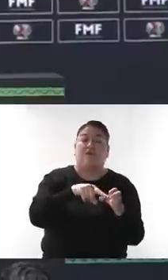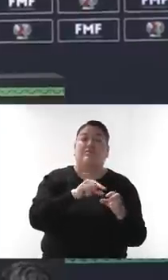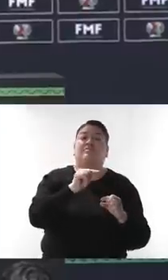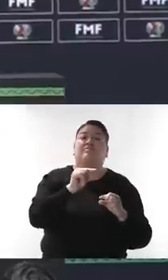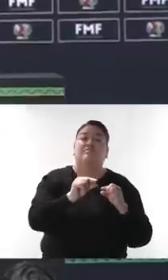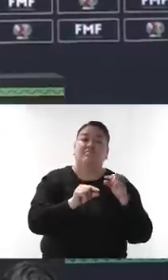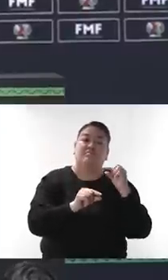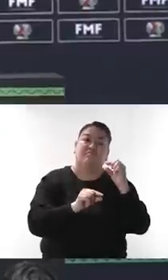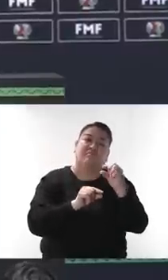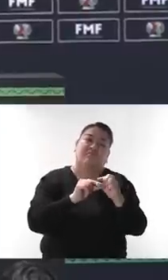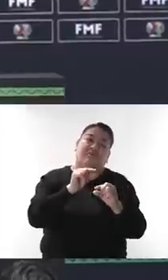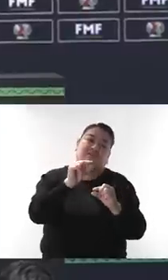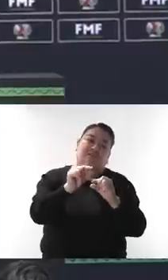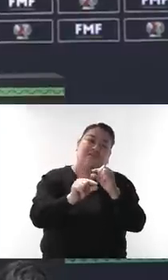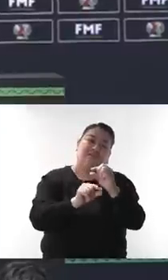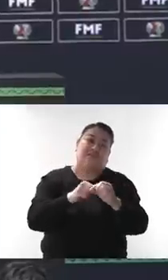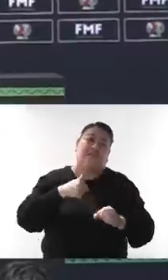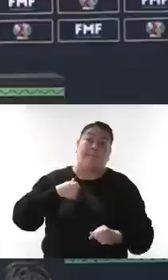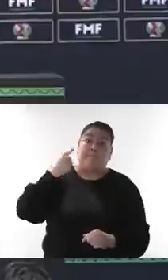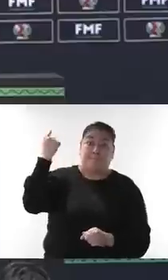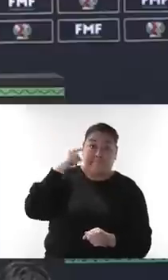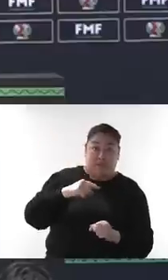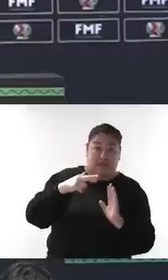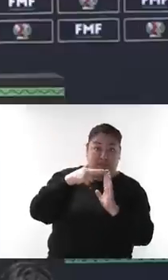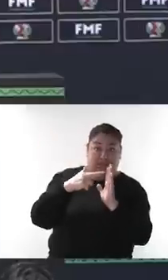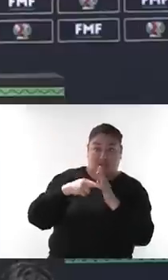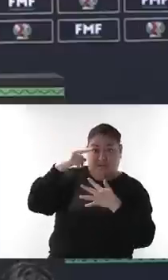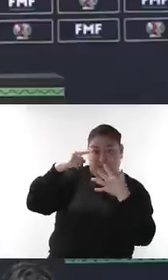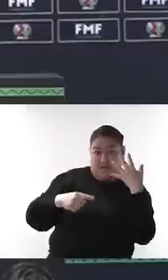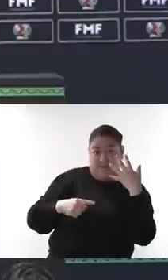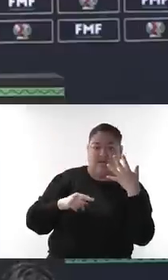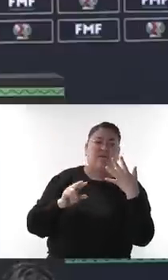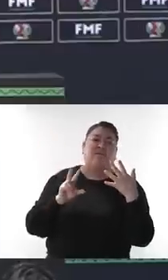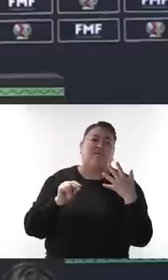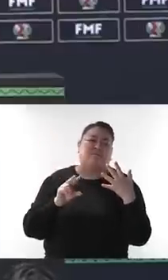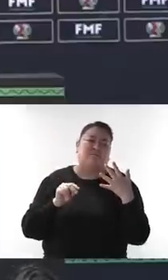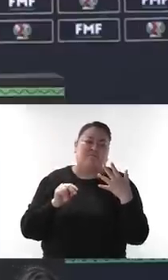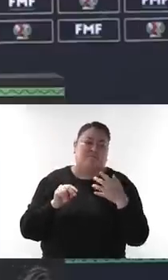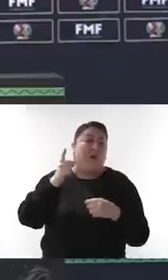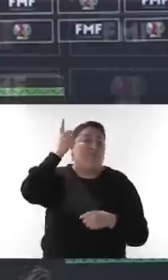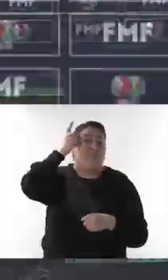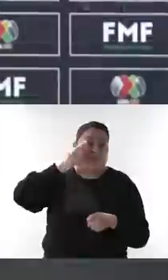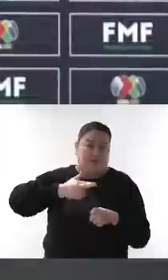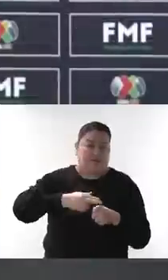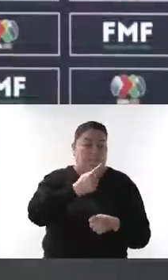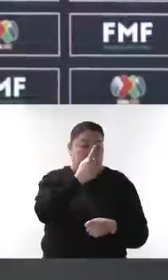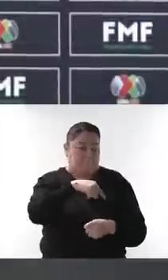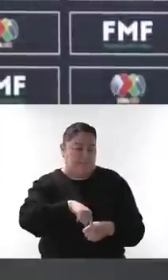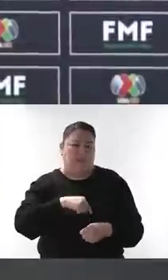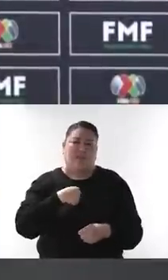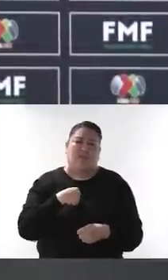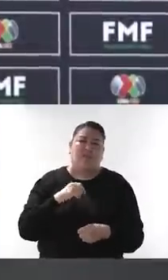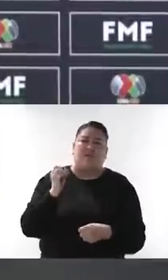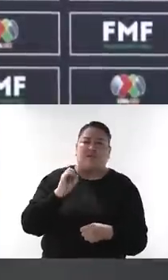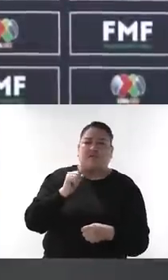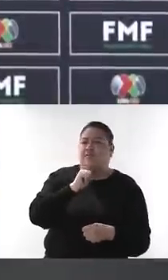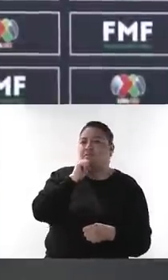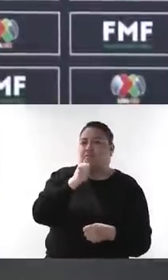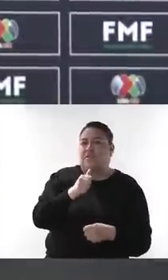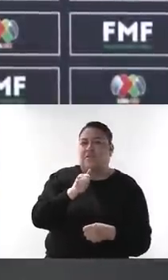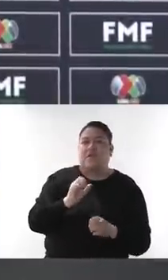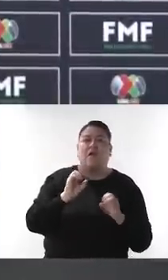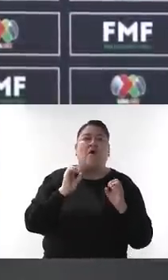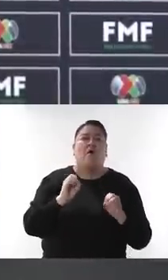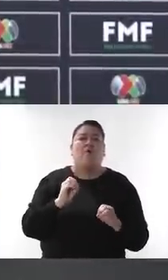una obligación que le ponga el Comité de Selecciones Nacionales o el Director Ejecutivo de Selecciones Nacionales o el propio Director de